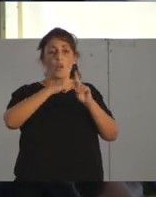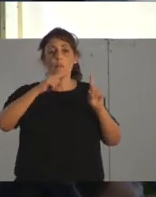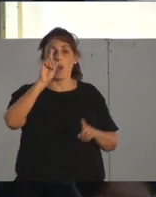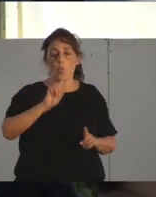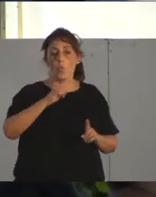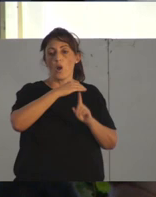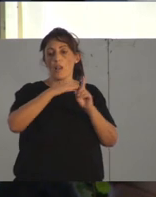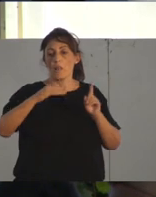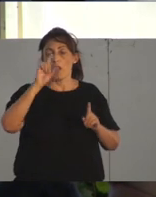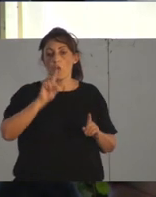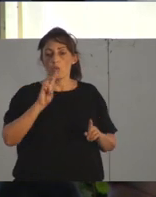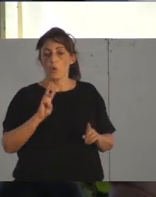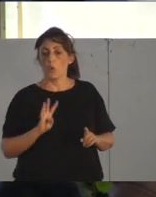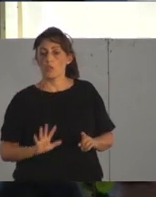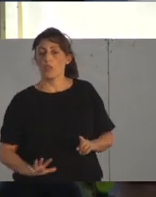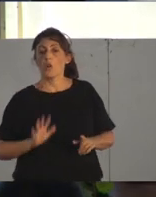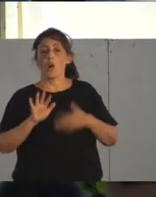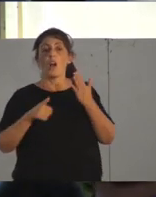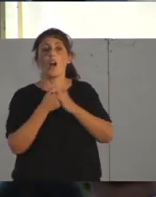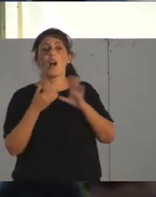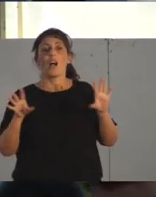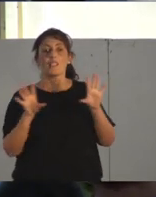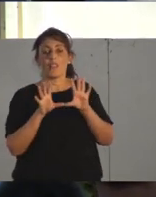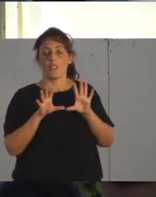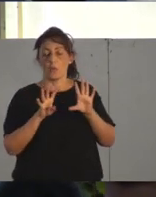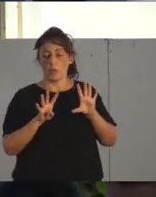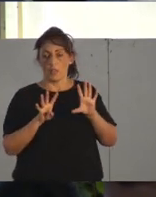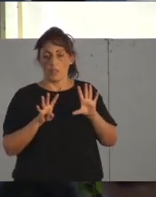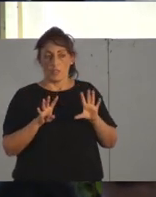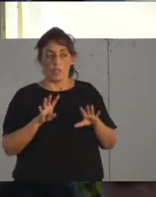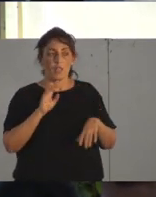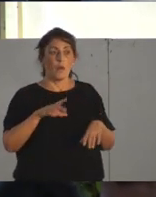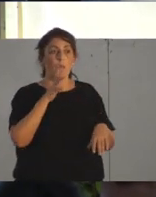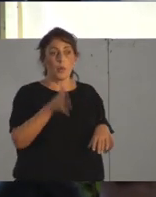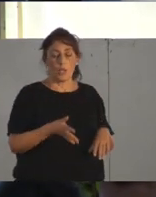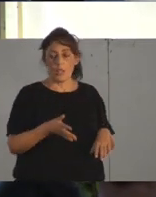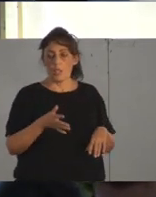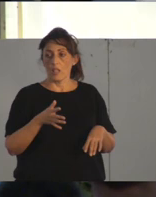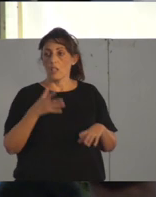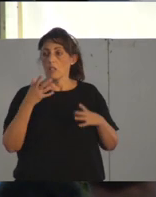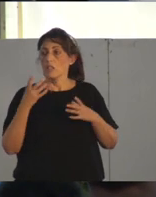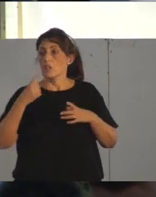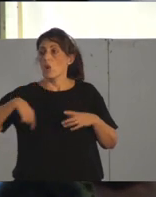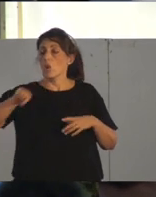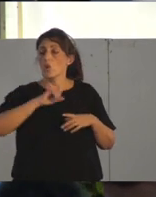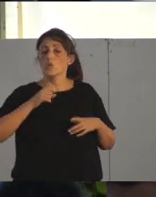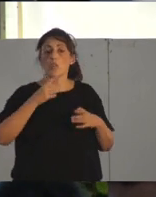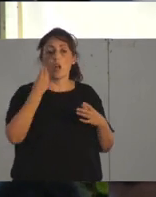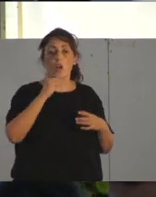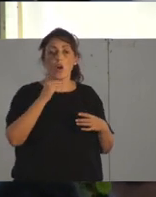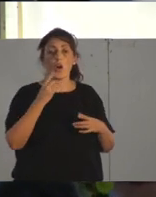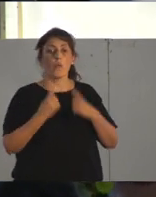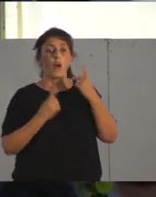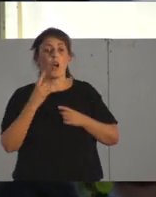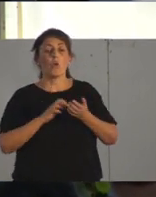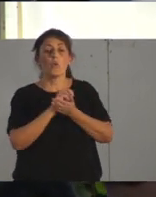nivel 2, 3, 4, 5, hasta llegar al nivel 9. ¿Por qué? Porque muchos de nuestros hijos tienen problemas en